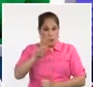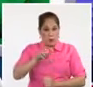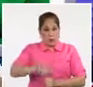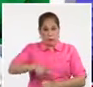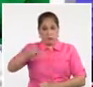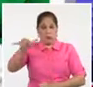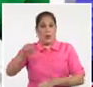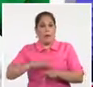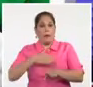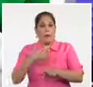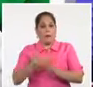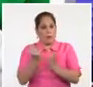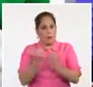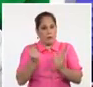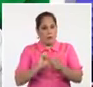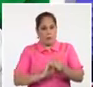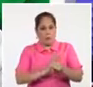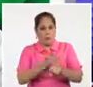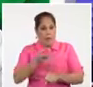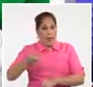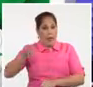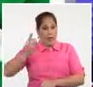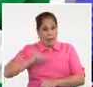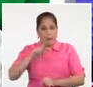después del diagnóstico. Ayer